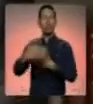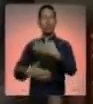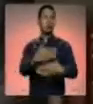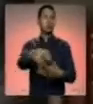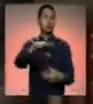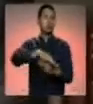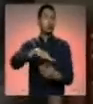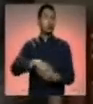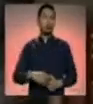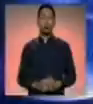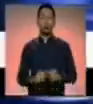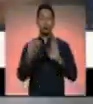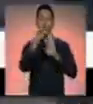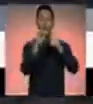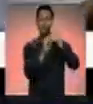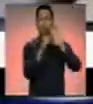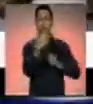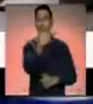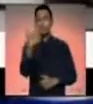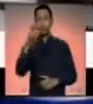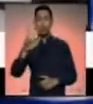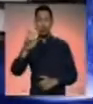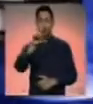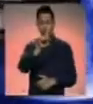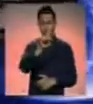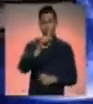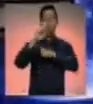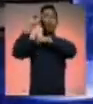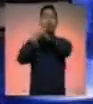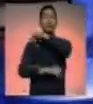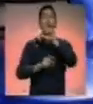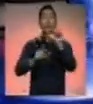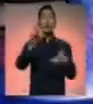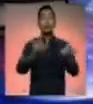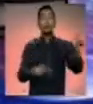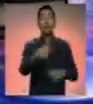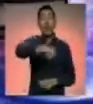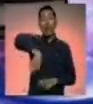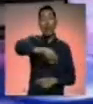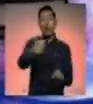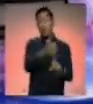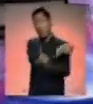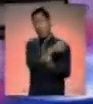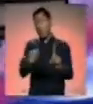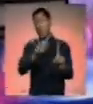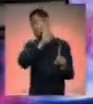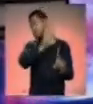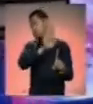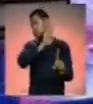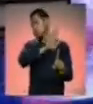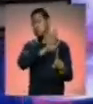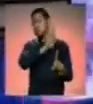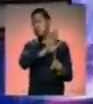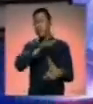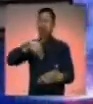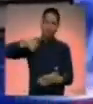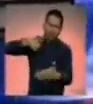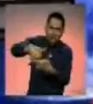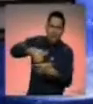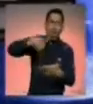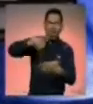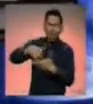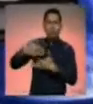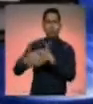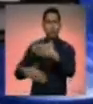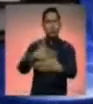Artículo 331, será sancionado la persona que mediante violencias o amenazas impida u